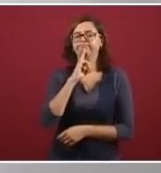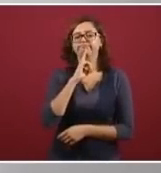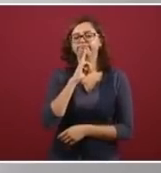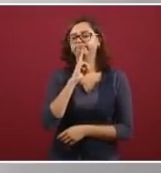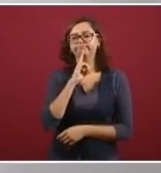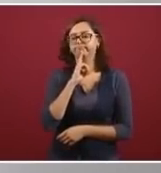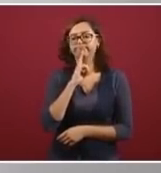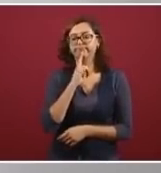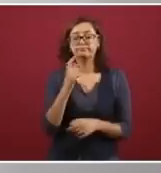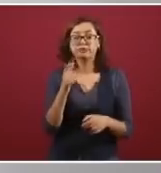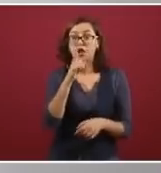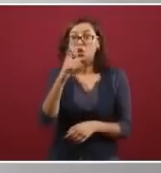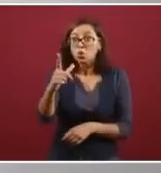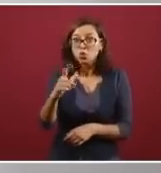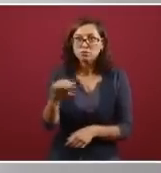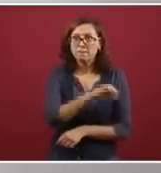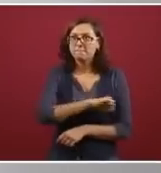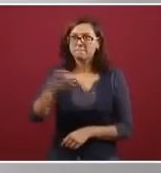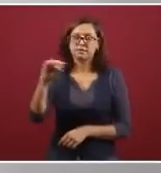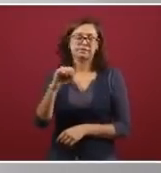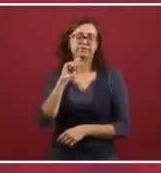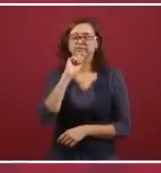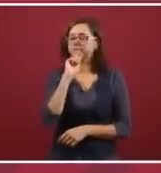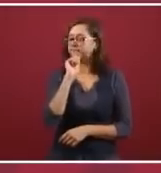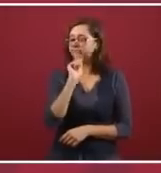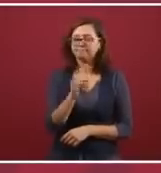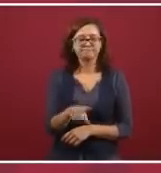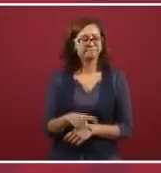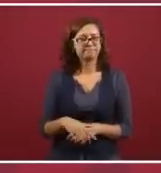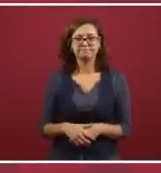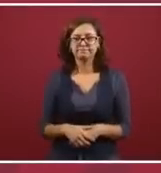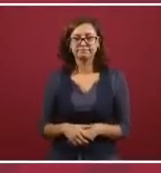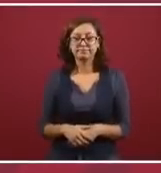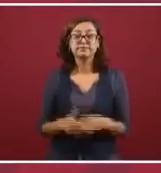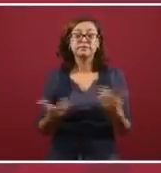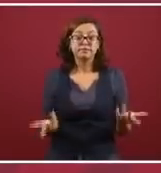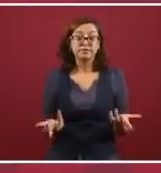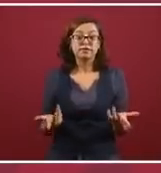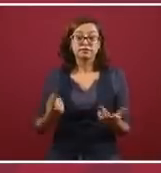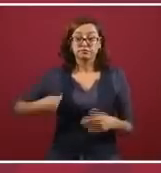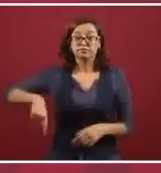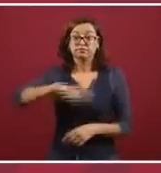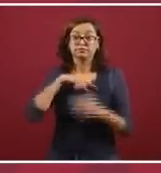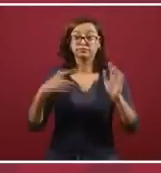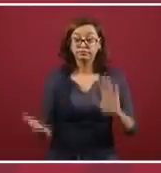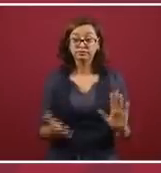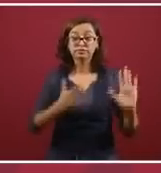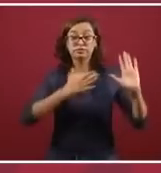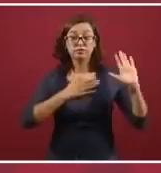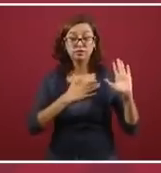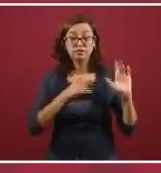de energía eléctrica, y tenemos el compromiso de no aumentar